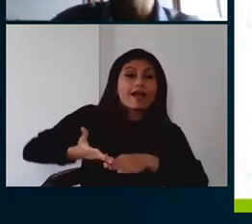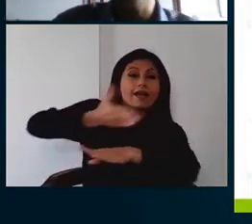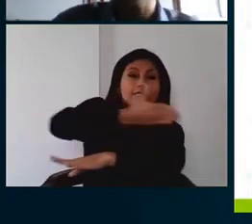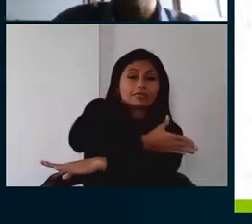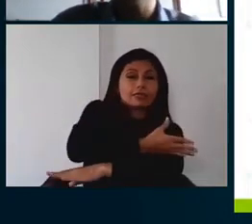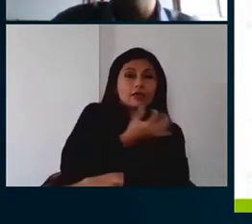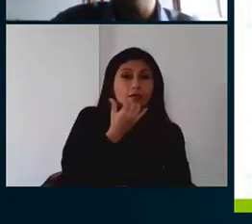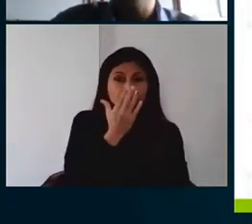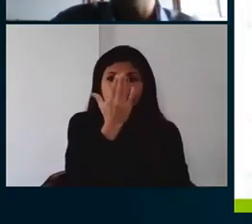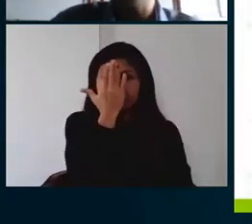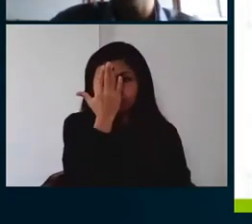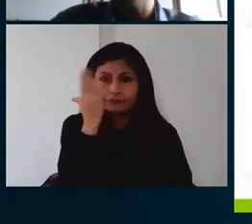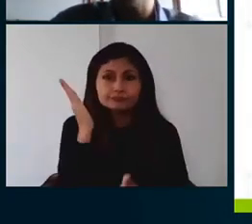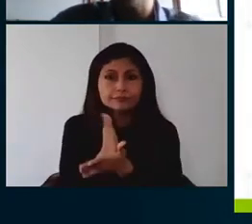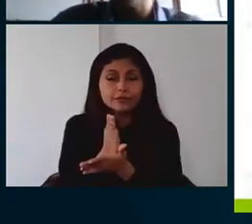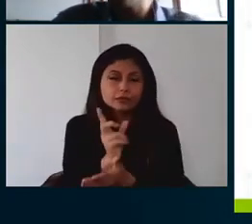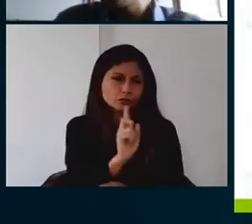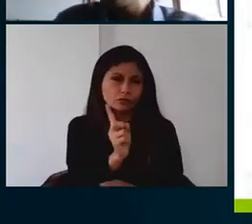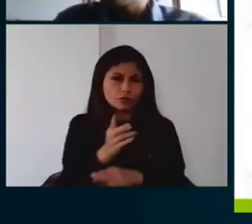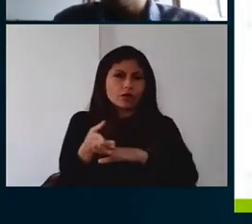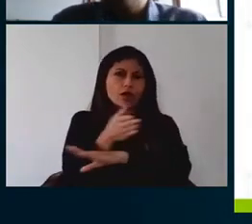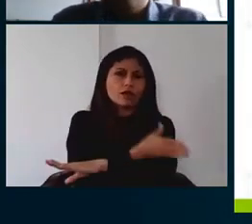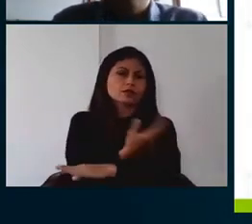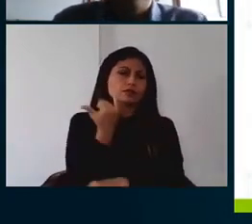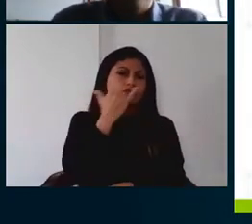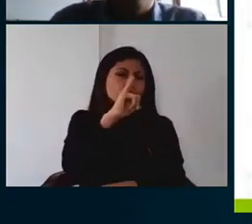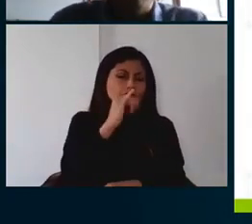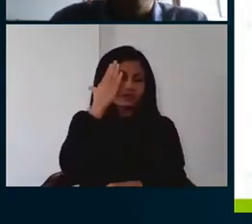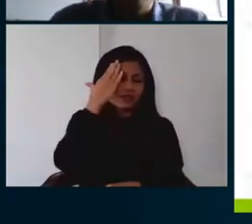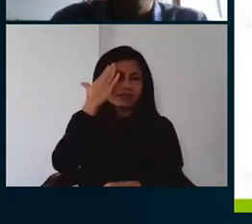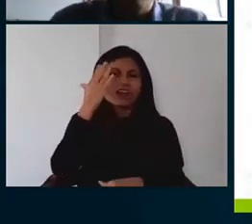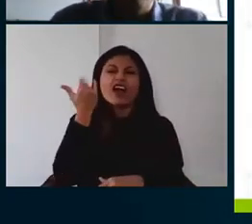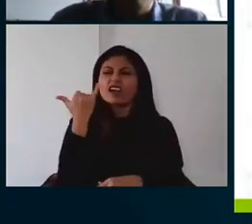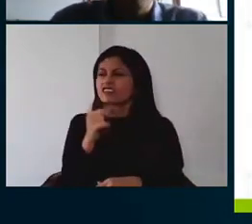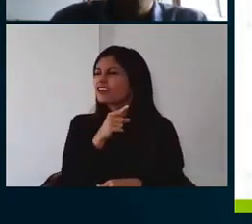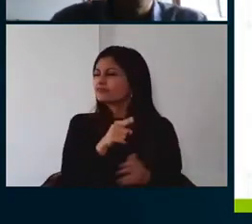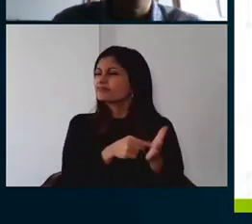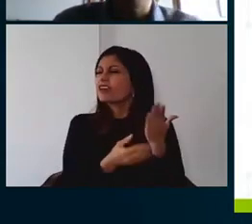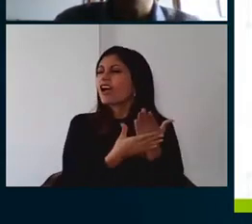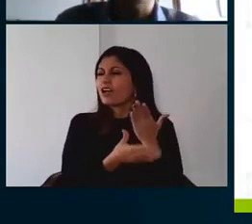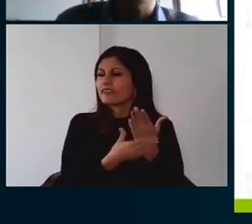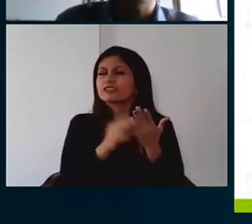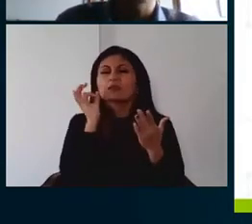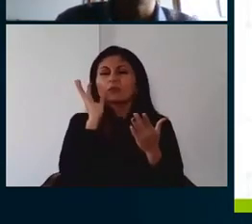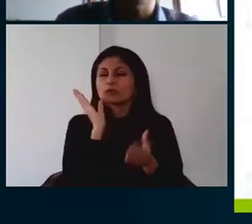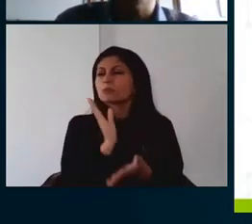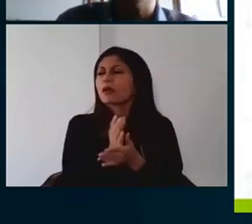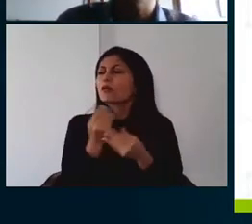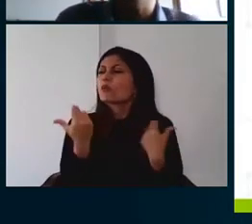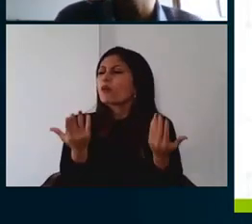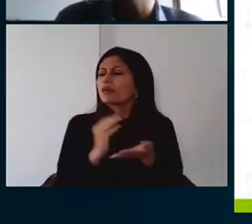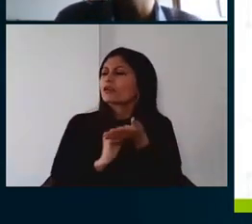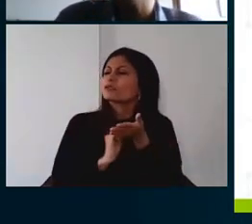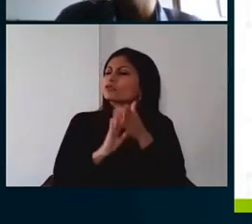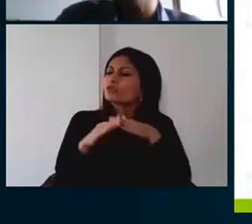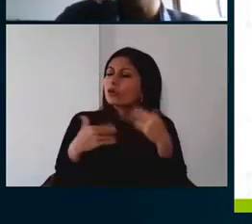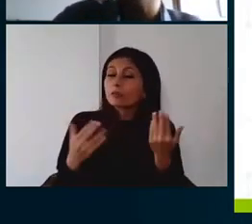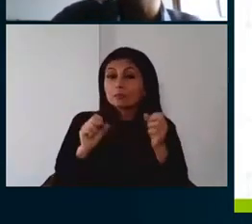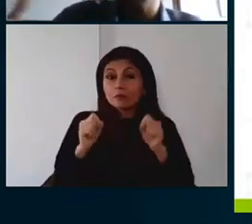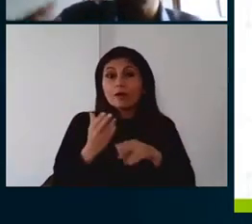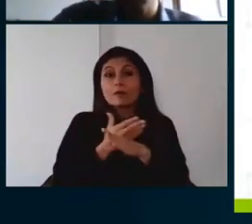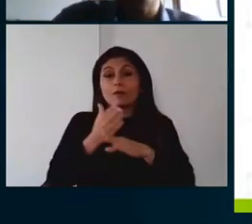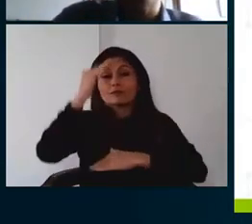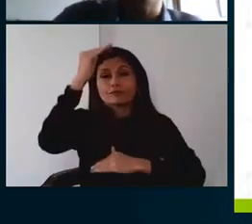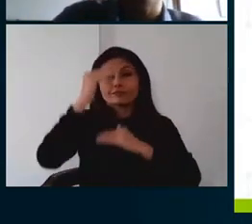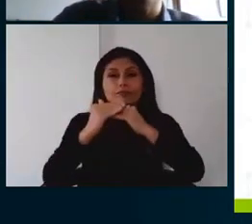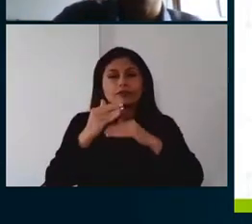problema ya ocurra y que toque realizar medidas correctivas de inmediato, sino que se puede mitigar, o sea,